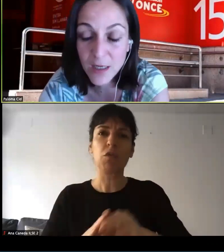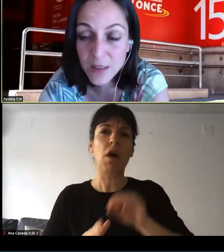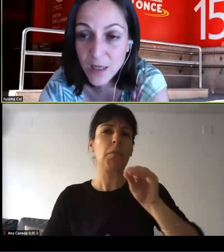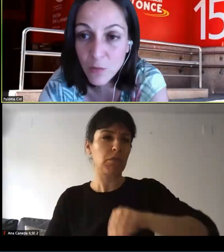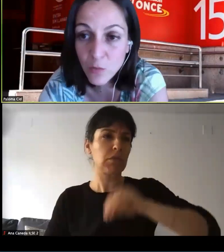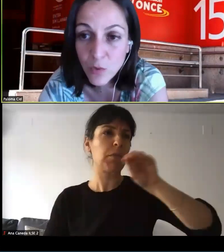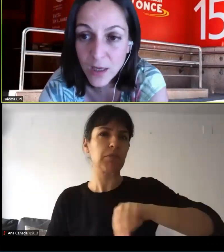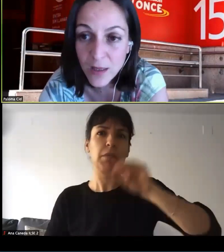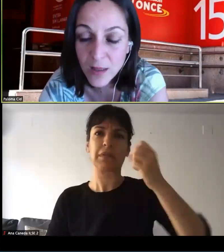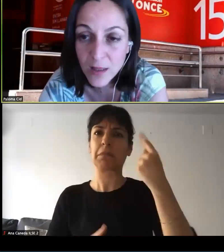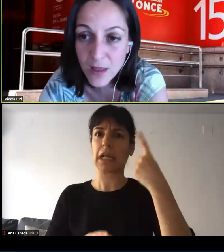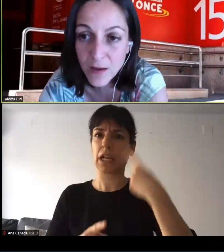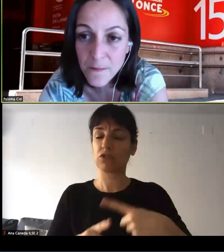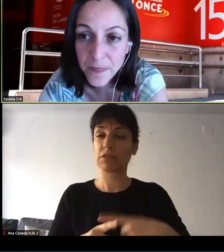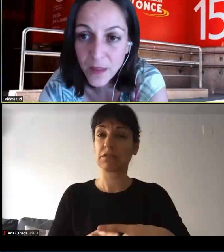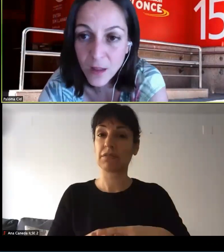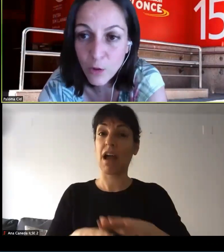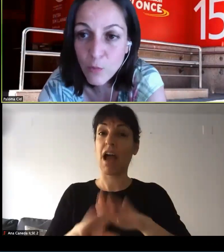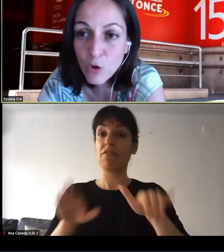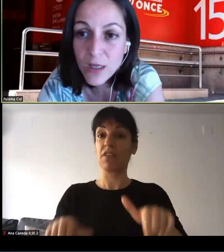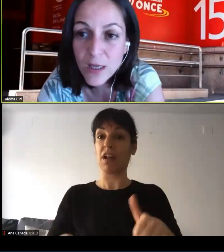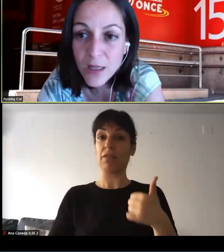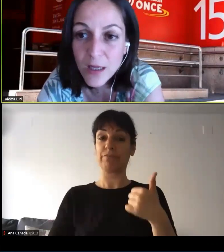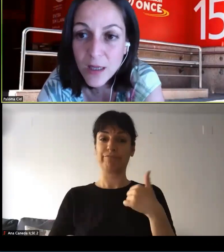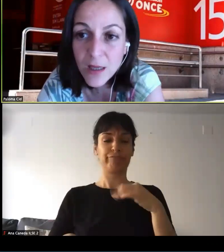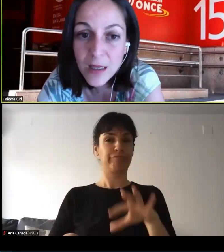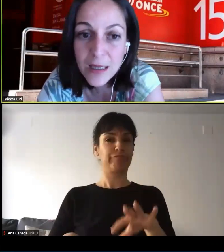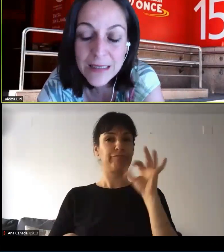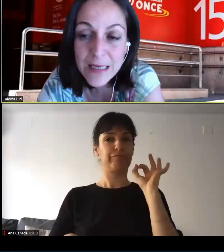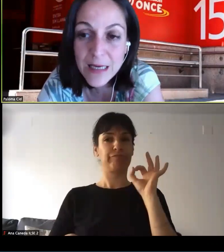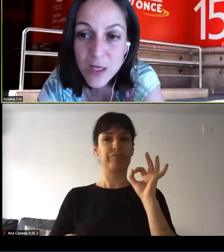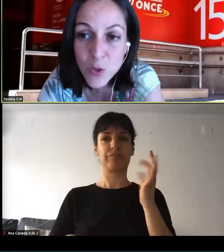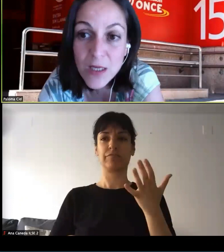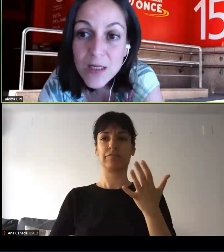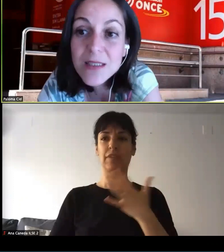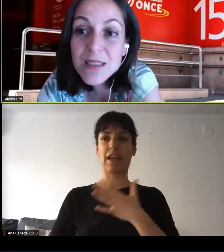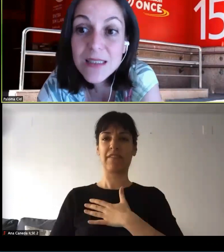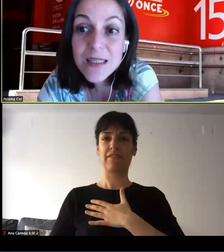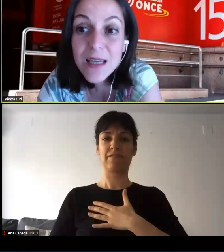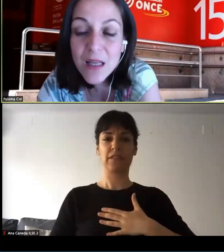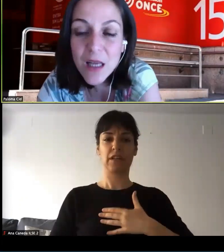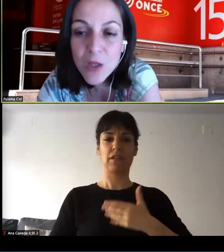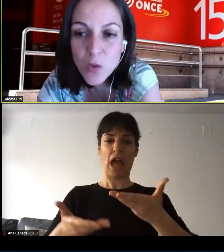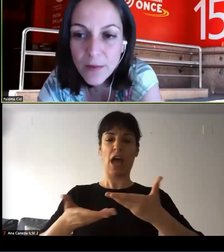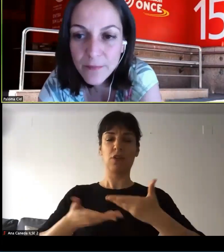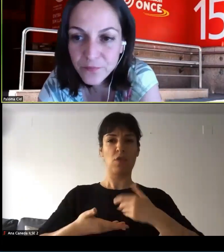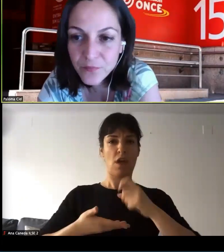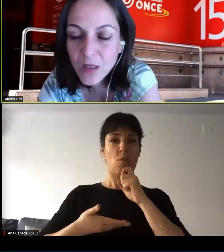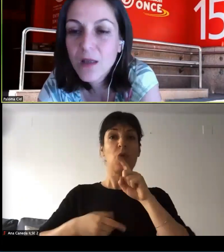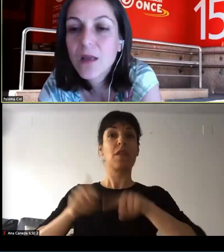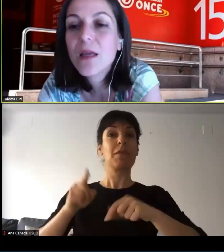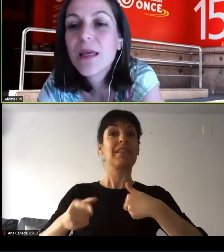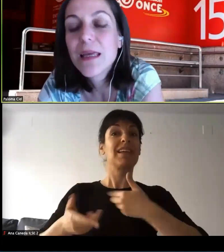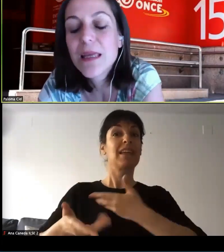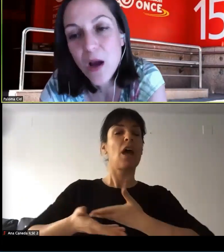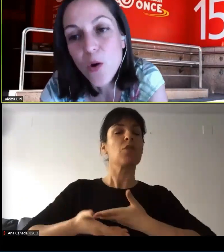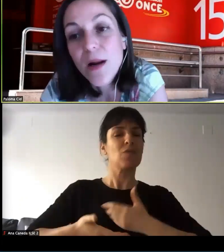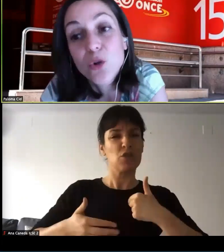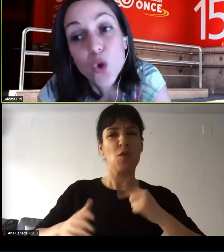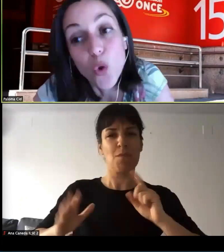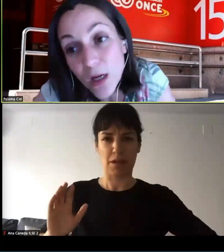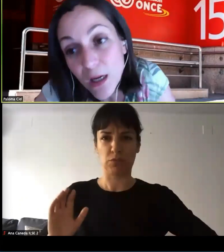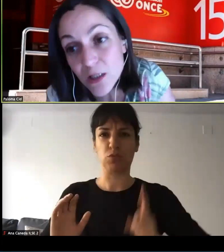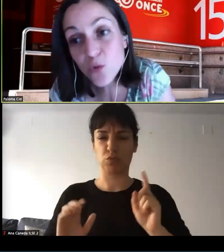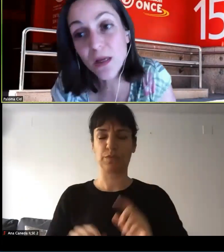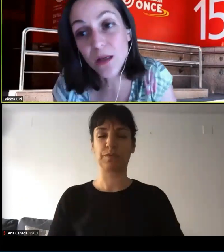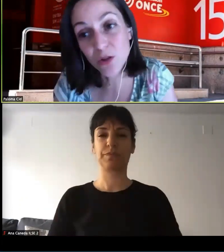final es cada uno el que decide cómo quiere que se le ayude, si es que quiere ayuda. Y ahora,